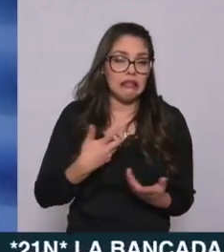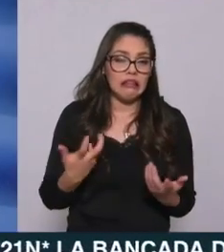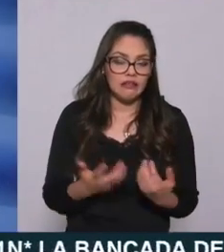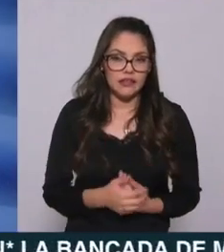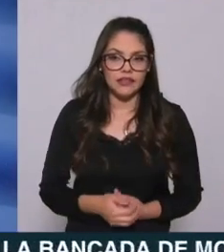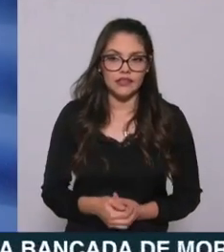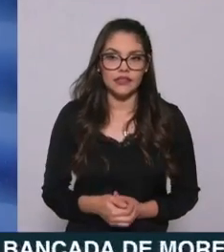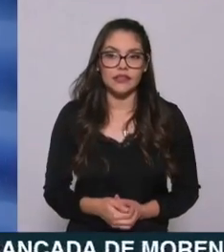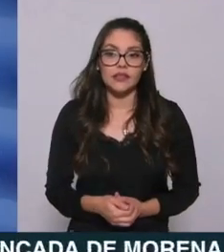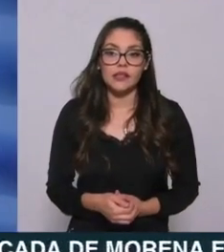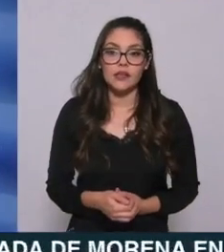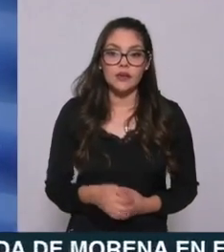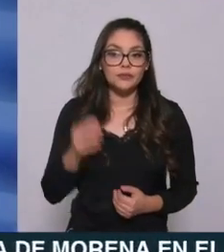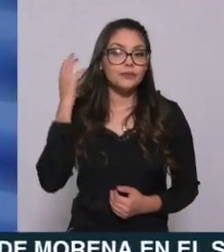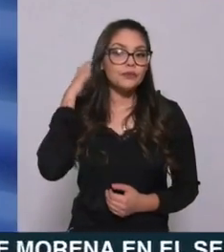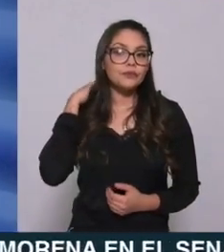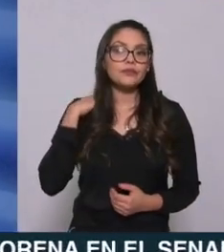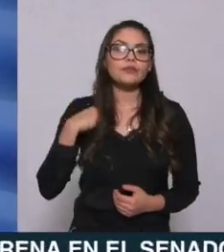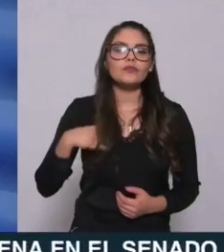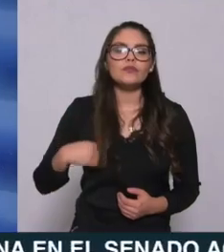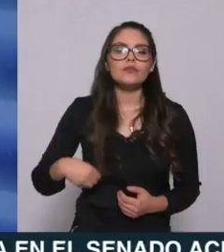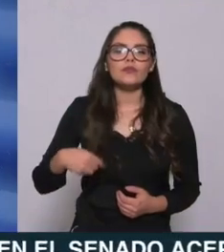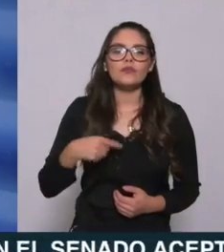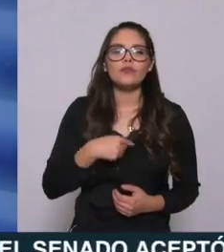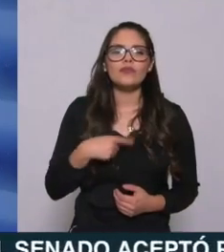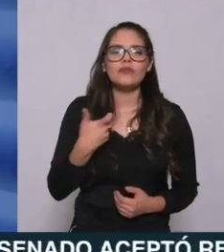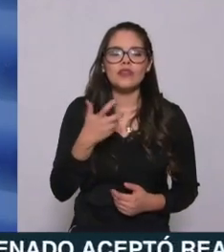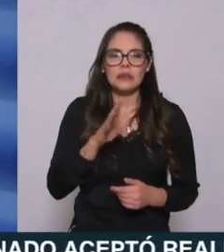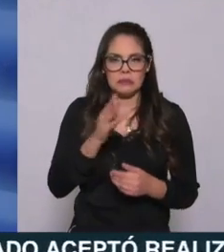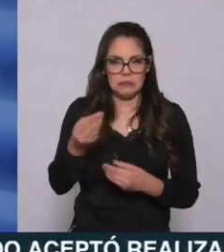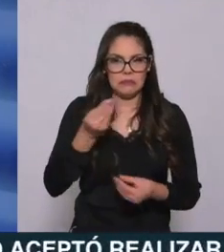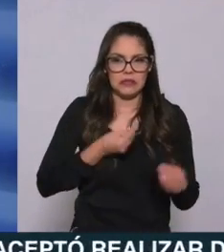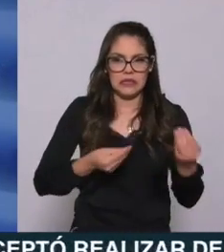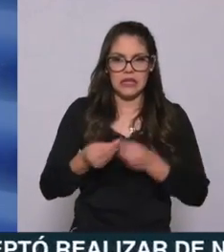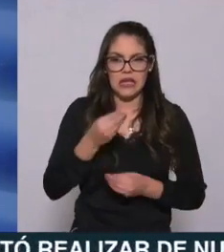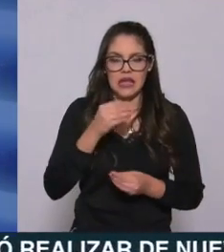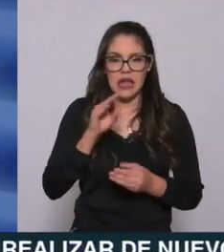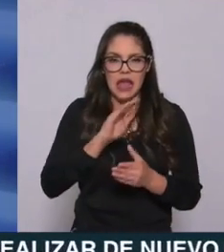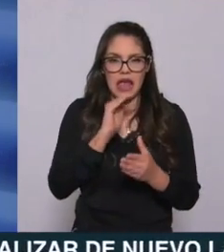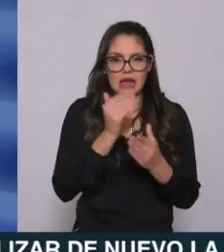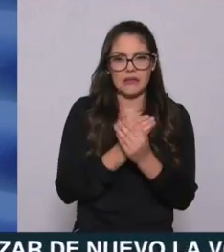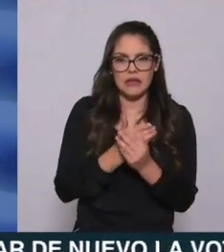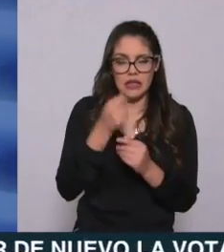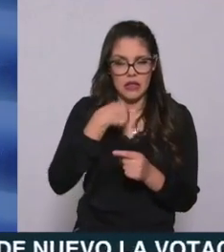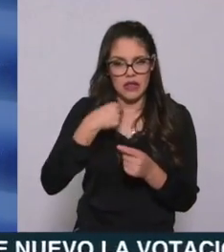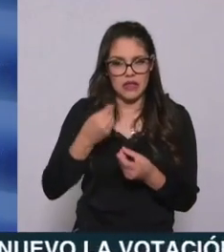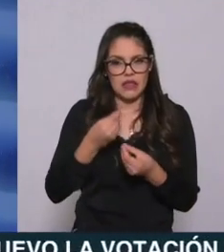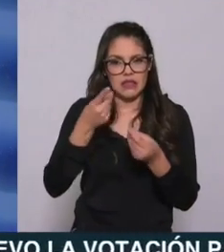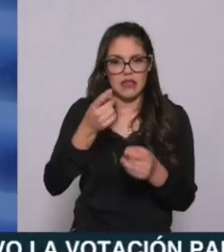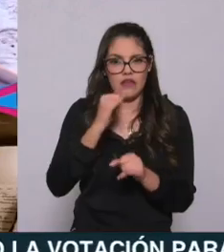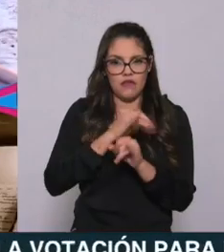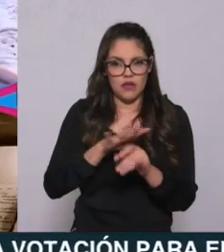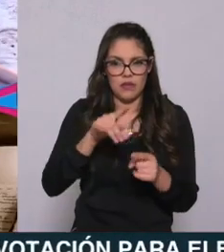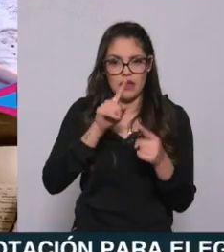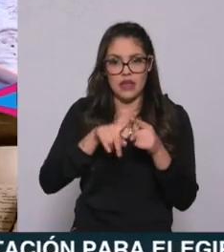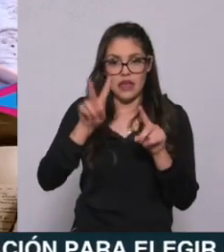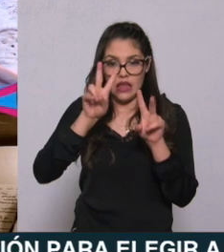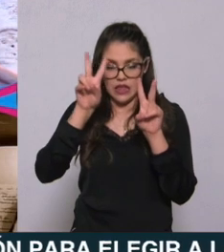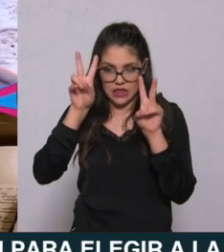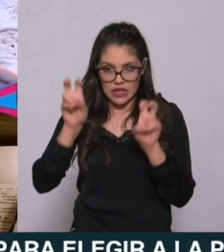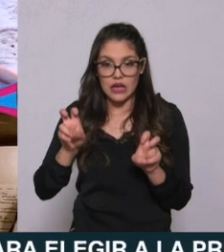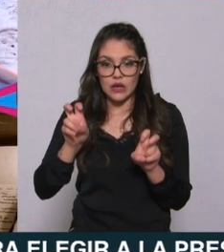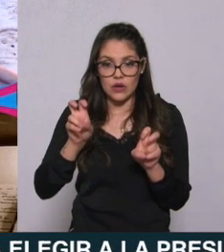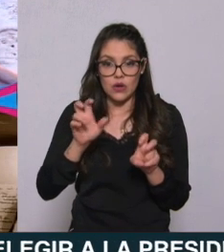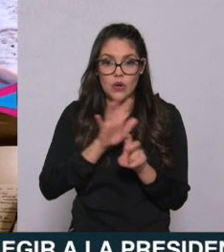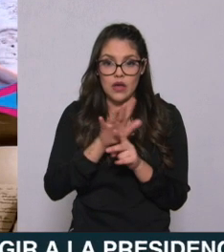prácticamente nosotros estamos recibiendo carpeta. De hecho, aquí nosotros les mandamos toda la información, título del proyecto,